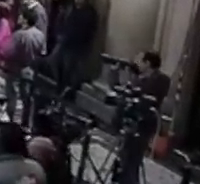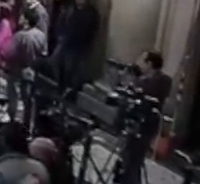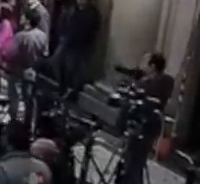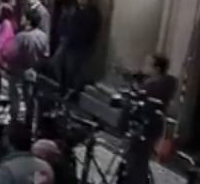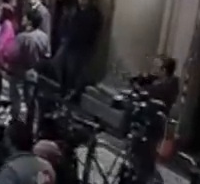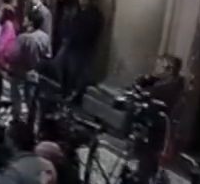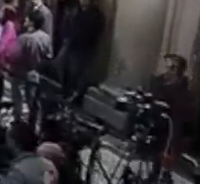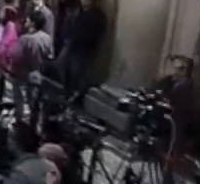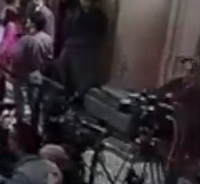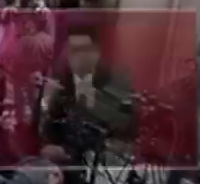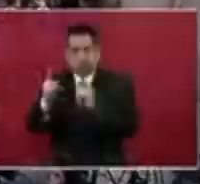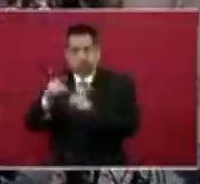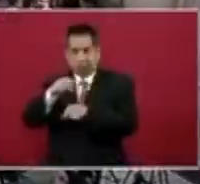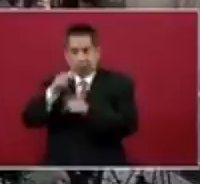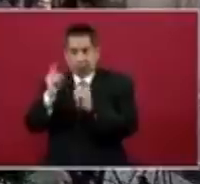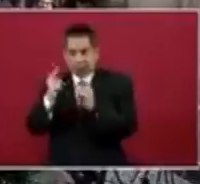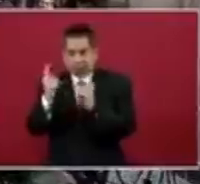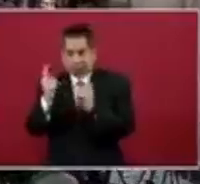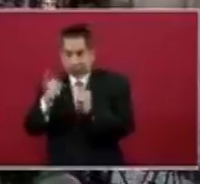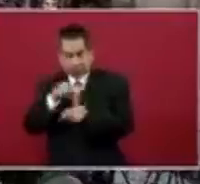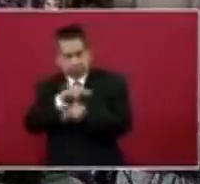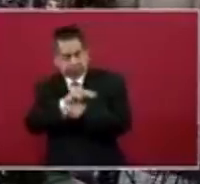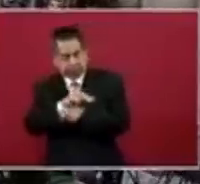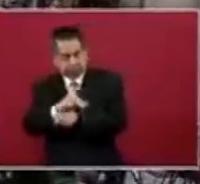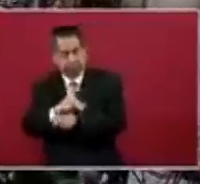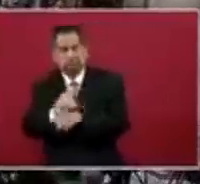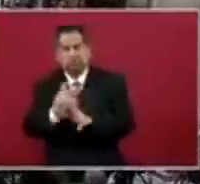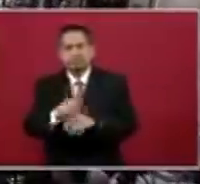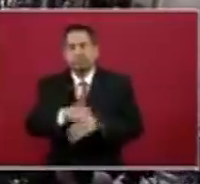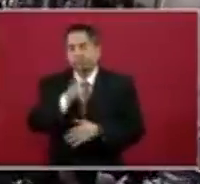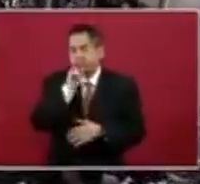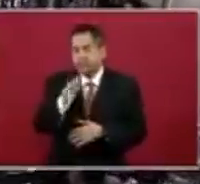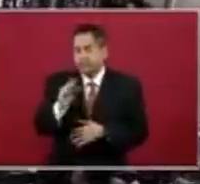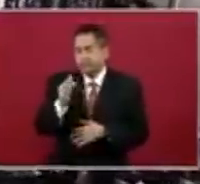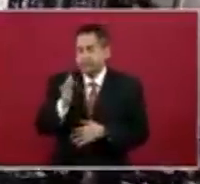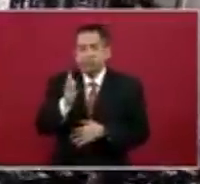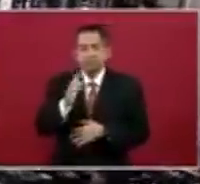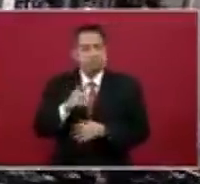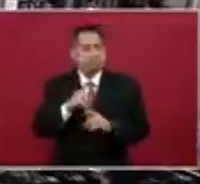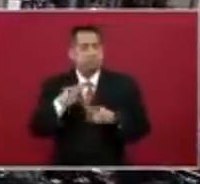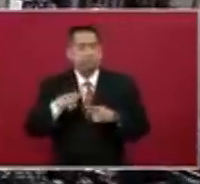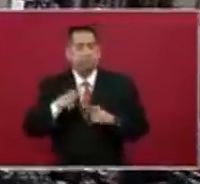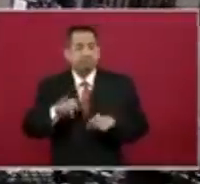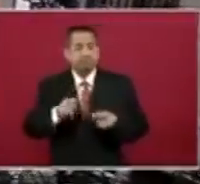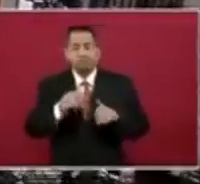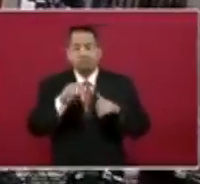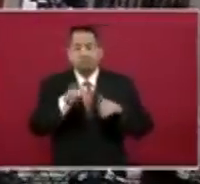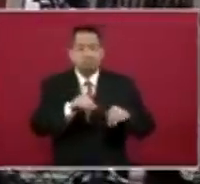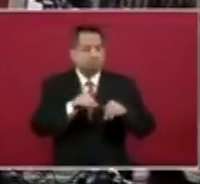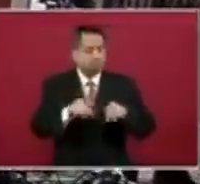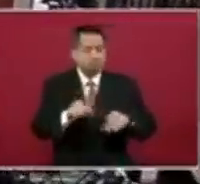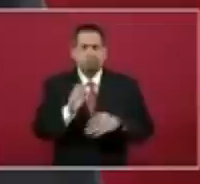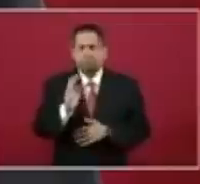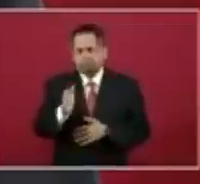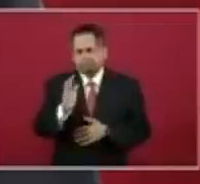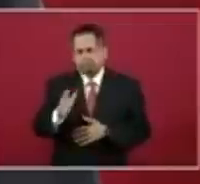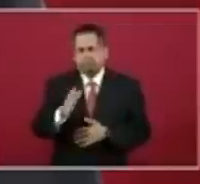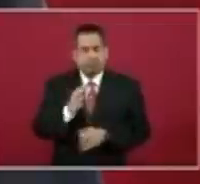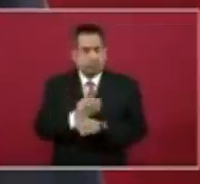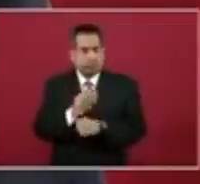febrero ya con el personal contratado continuamos la operación. Tenemos